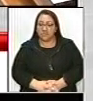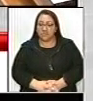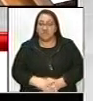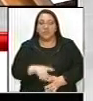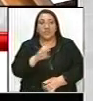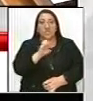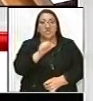Espinosa Cruz,